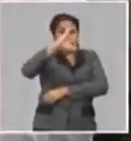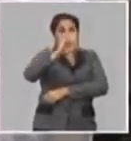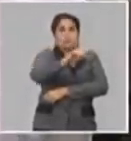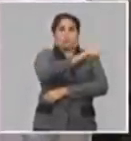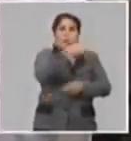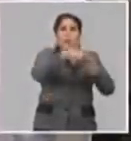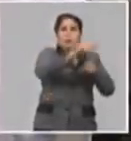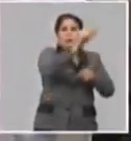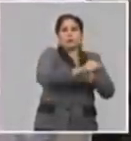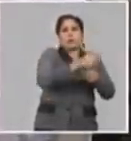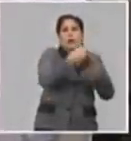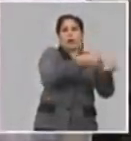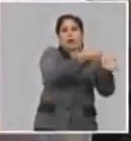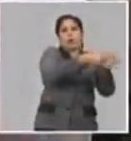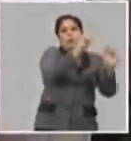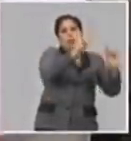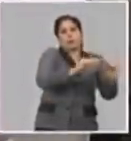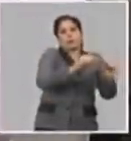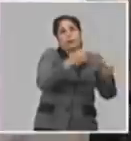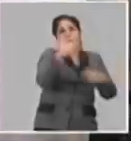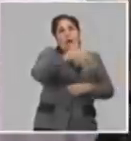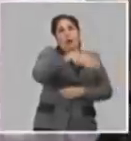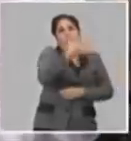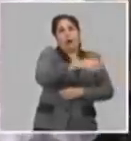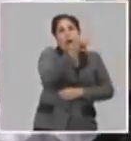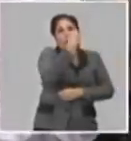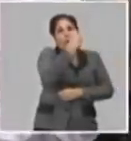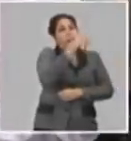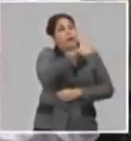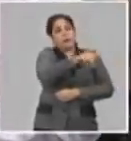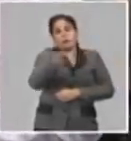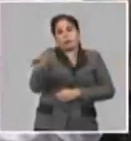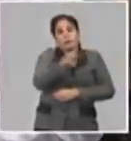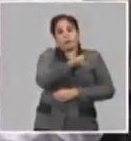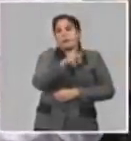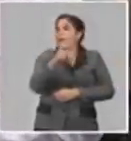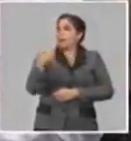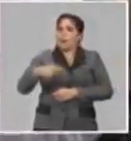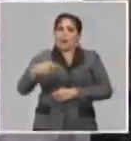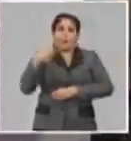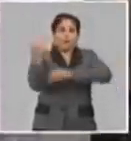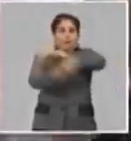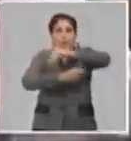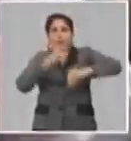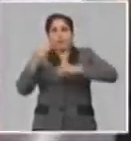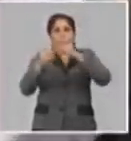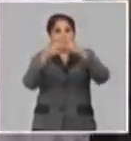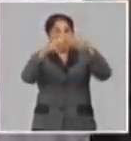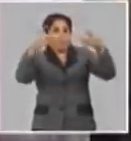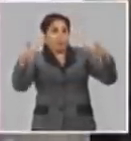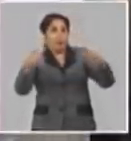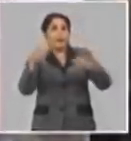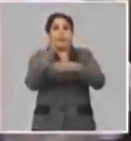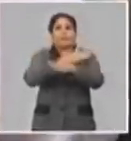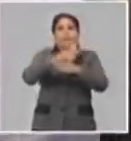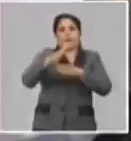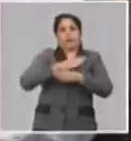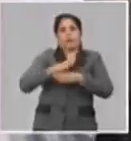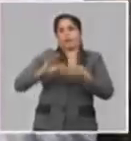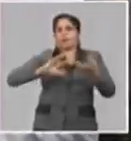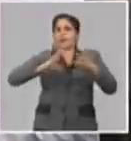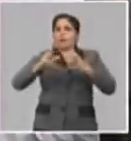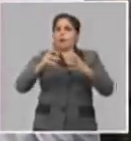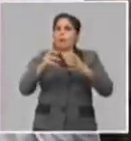hay diferentes alternativas, pero vamos a impulsar estrategias que van en el sentido de ampliar, diversificar